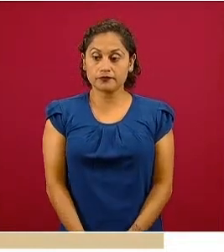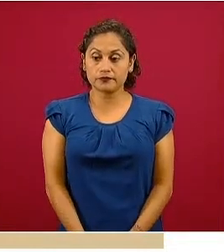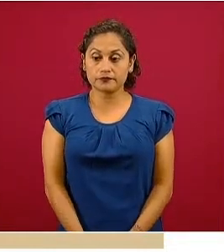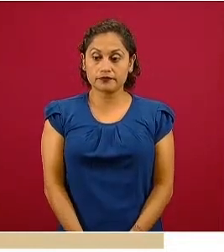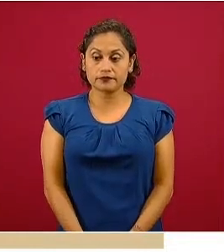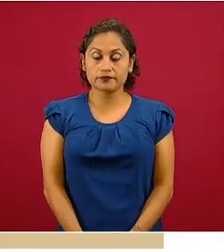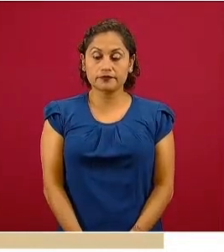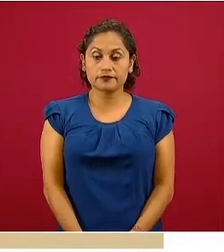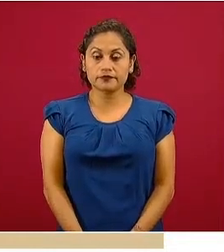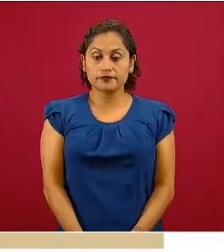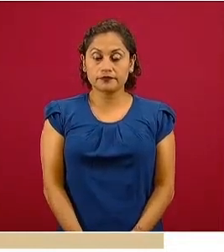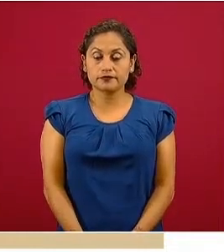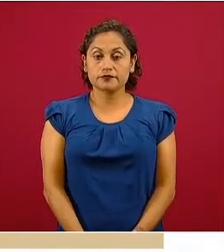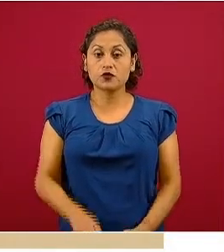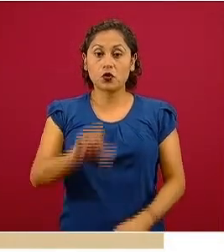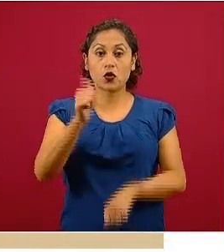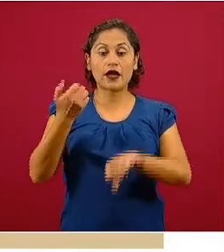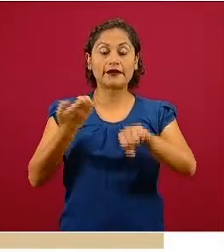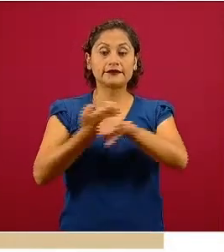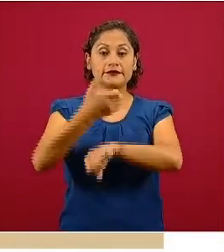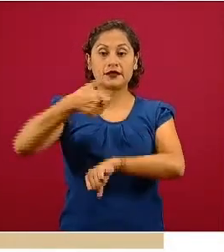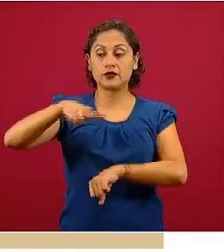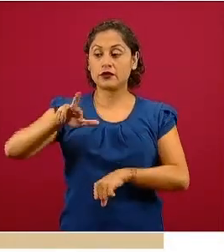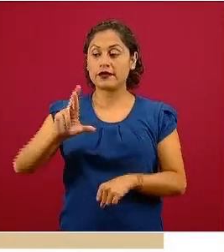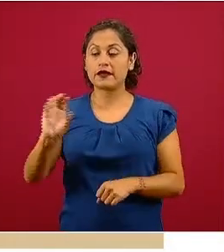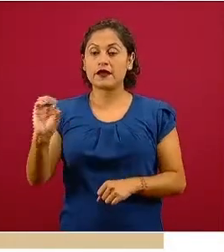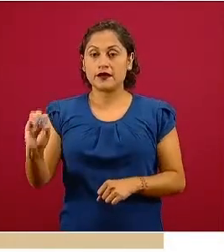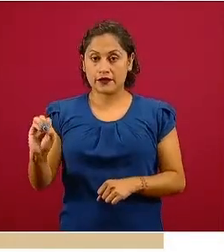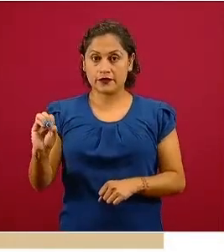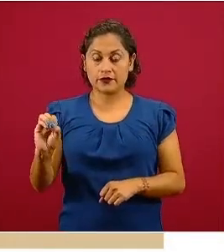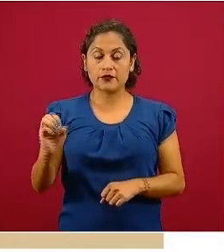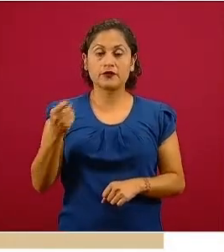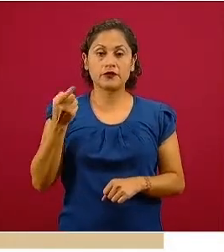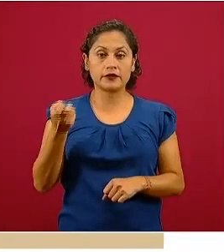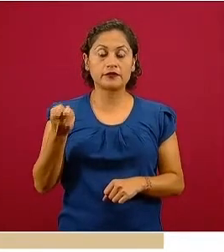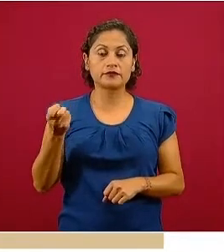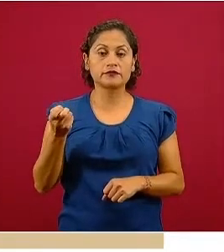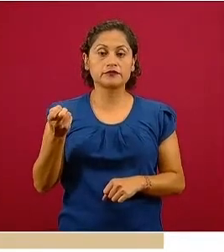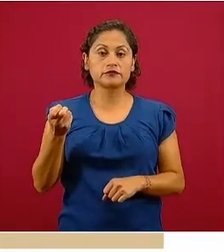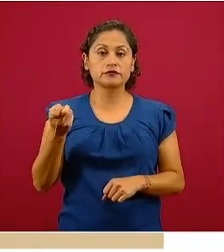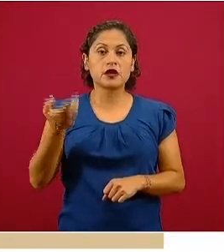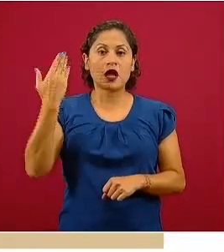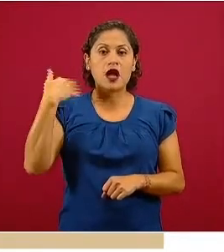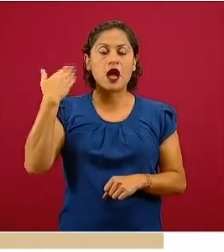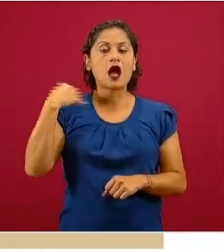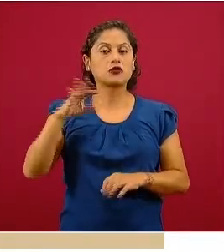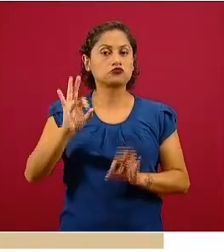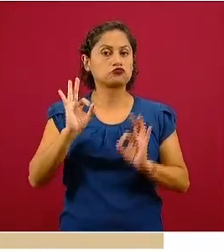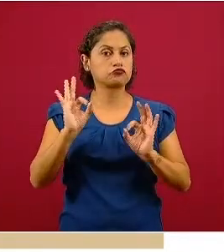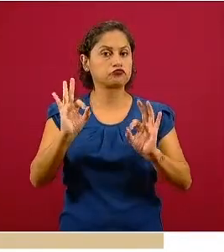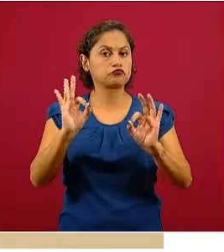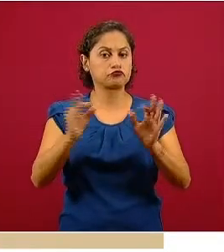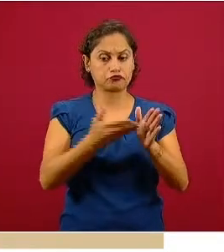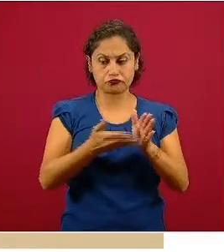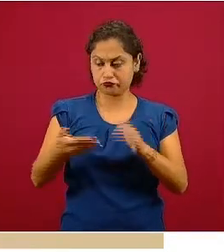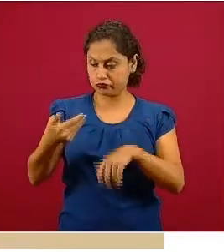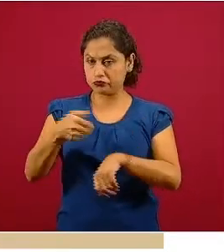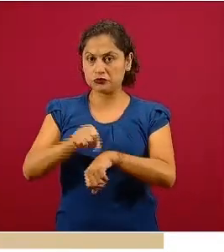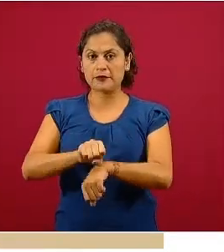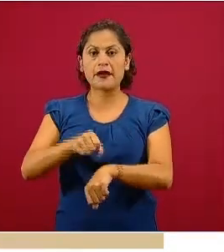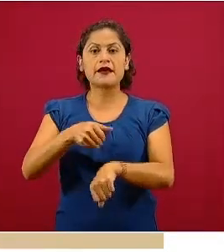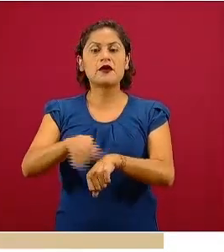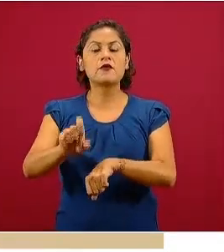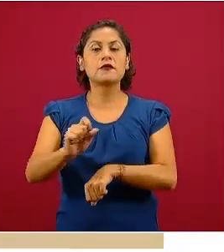Quintana Roo, también veíamos cómo Quintana Roo había tenido una transmisión, digamos, bastante controlada, basal, hasta la semana 23, luego viene un